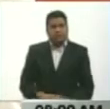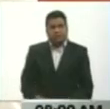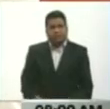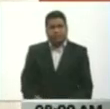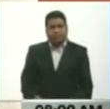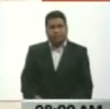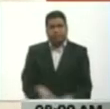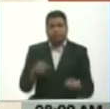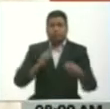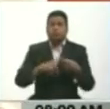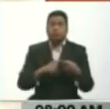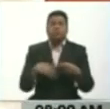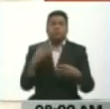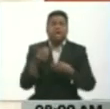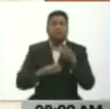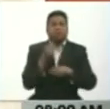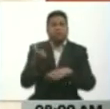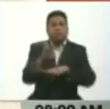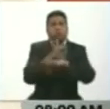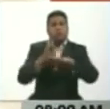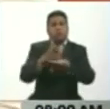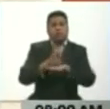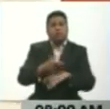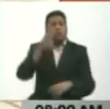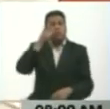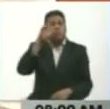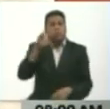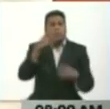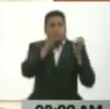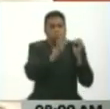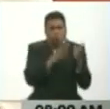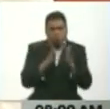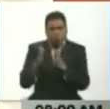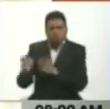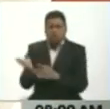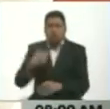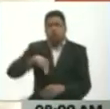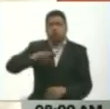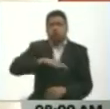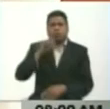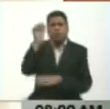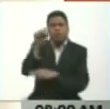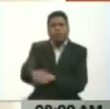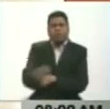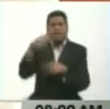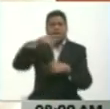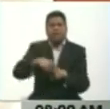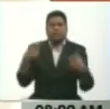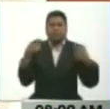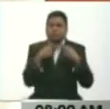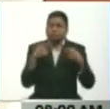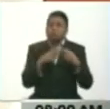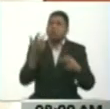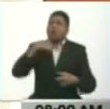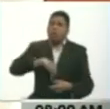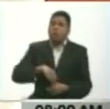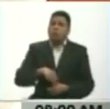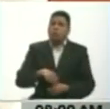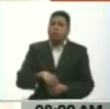está actuando el Estado y cómo está actuando el Poder Popular Organizado. Yo creo que nosotros vamos a vencer esta batalla como la hemos vencido hasta